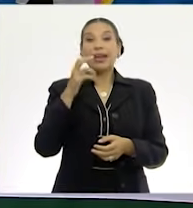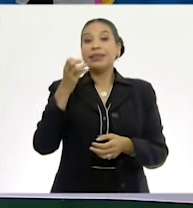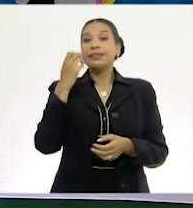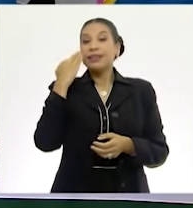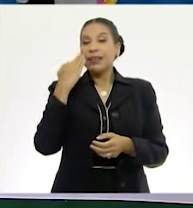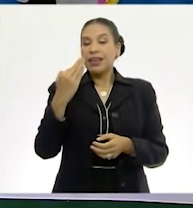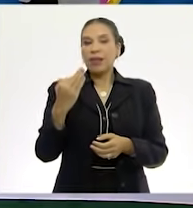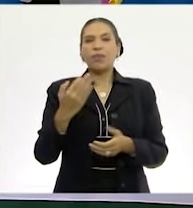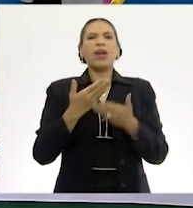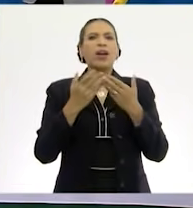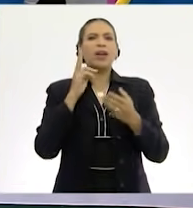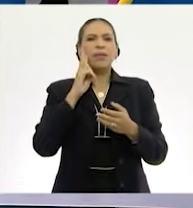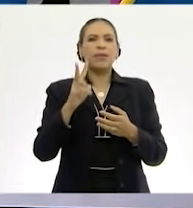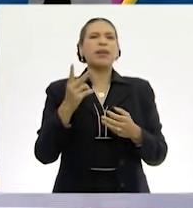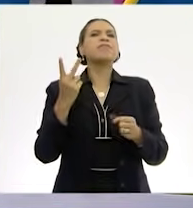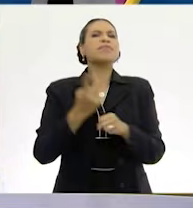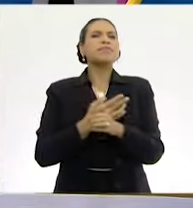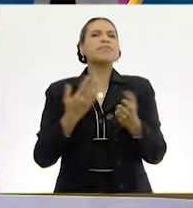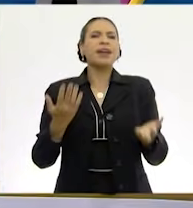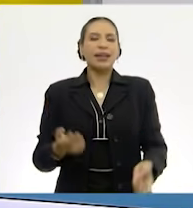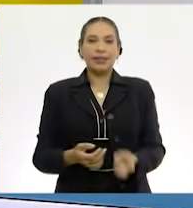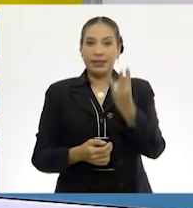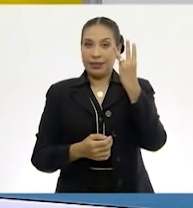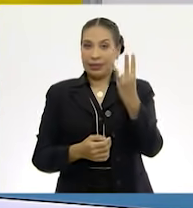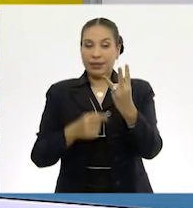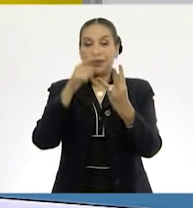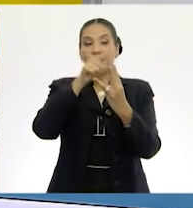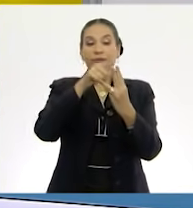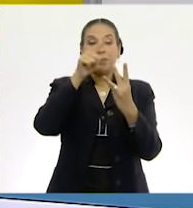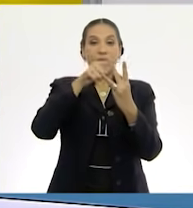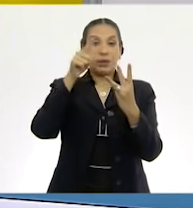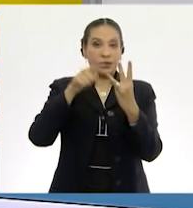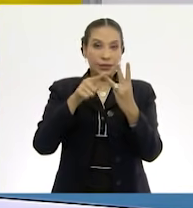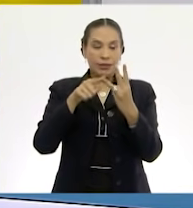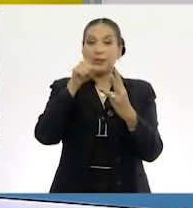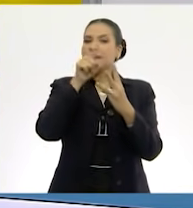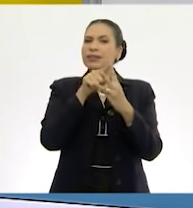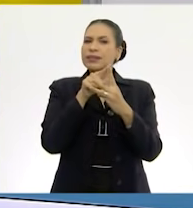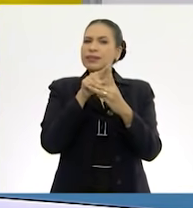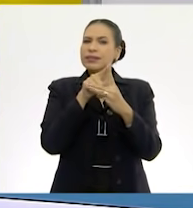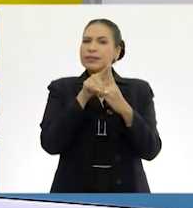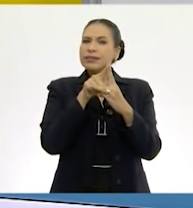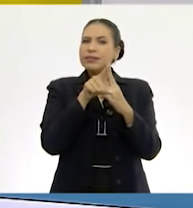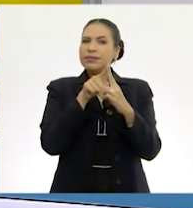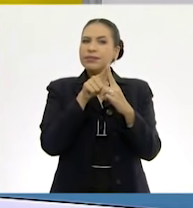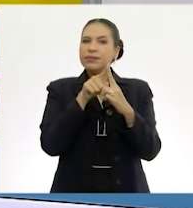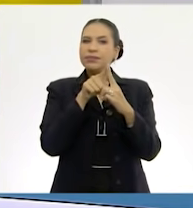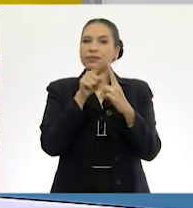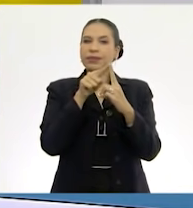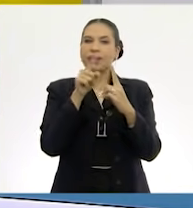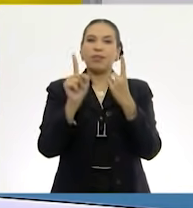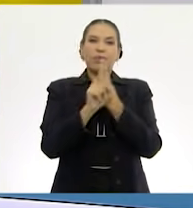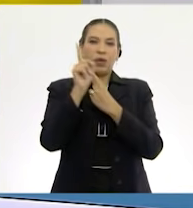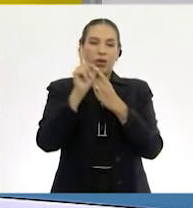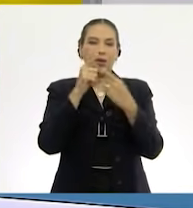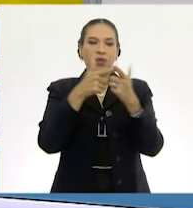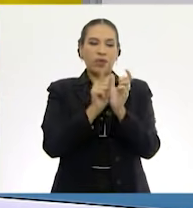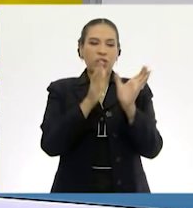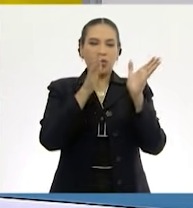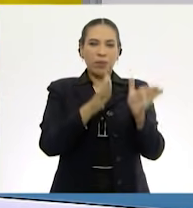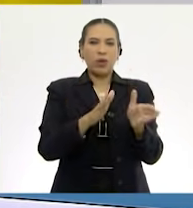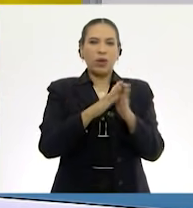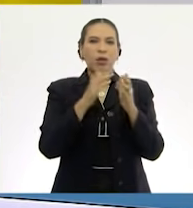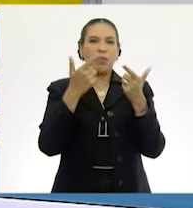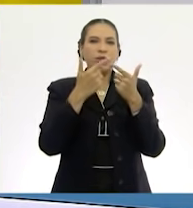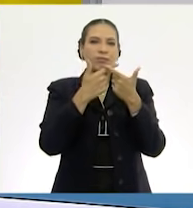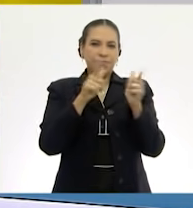esta época vamos a ver que sucedieron tres grandes cosas. Lo primero es que el conflicto entre liberales y